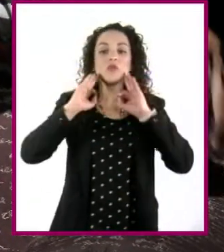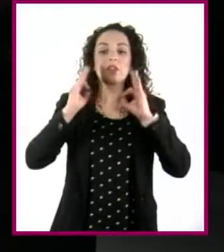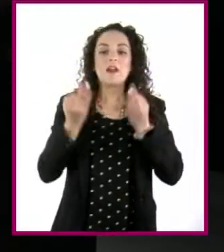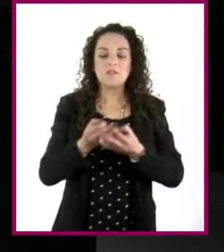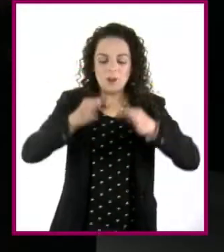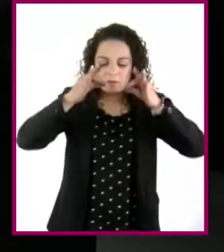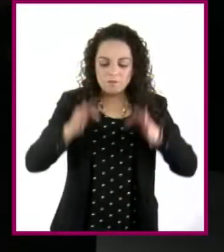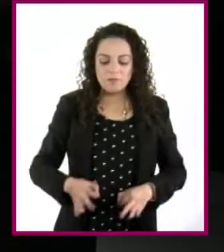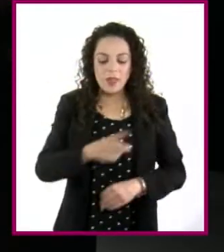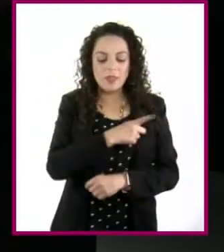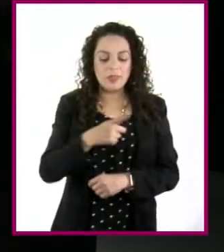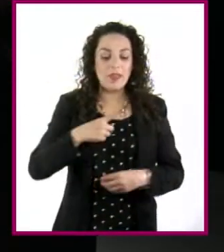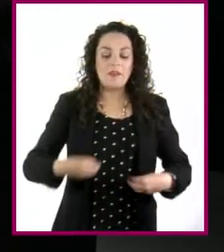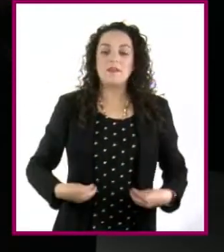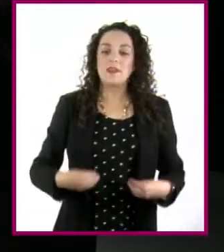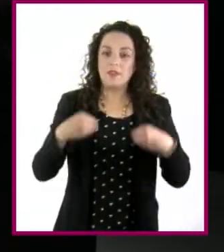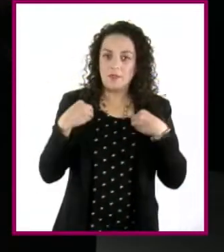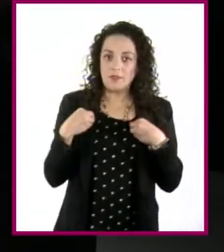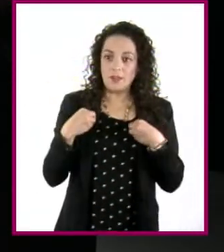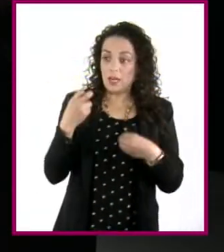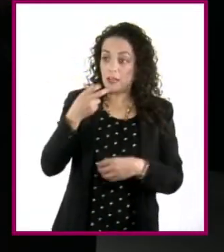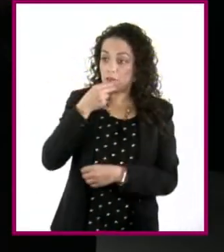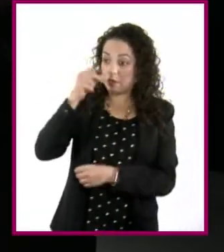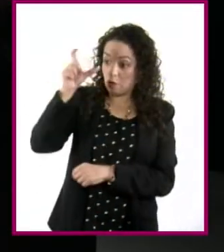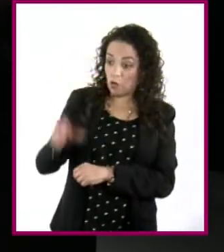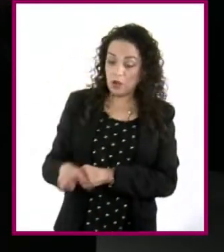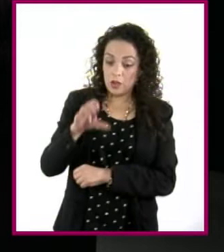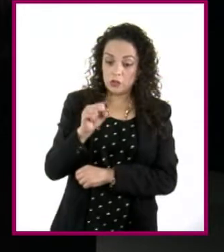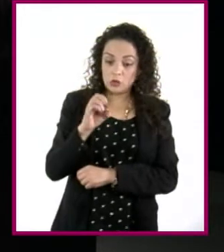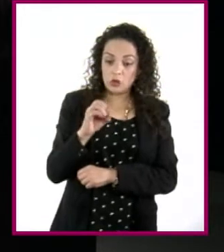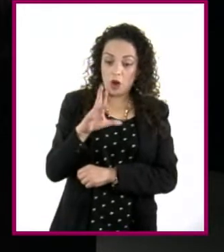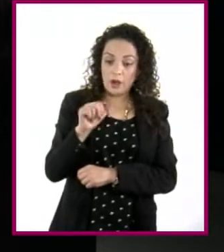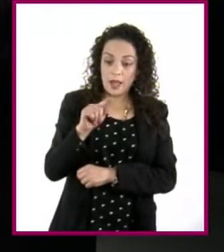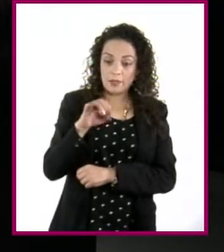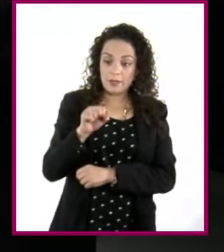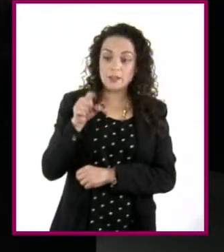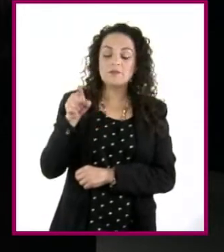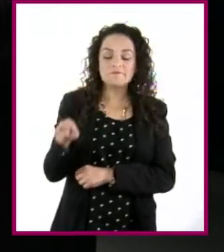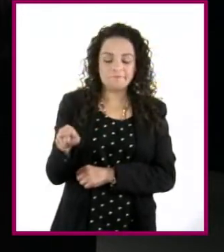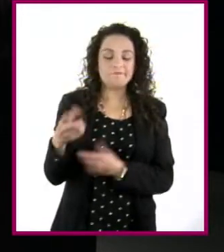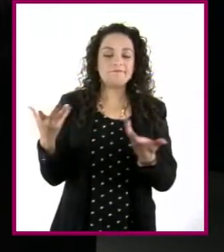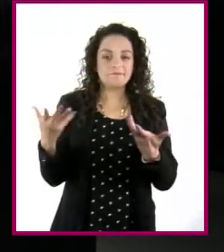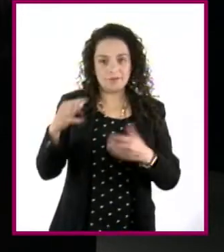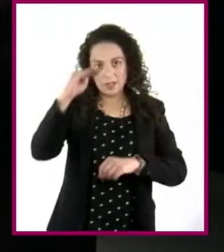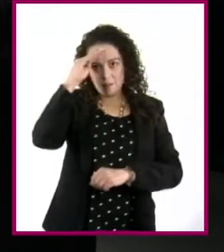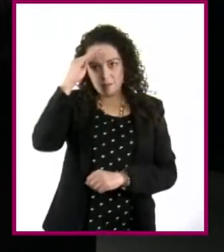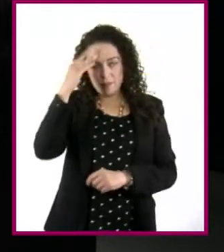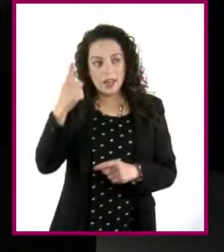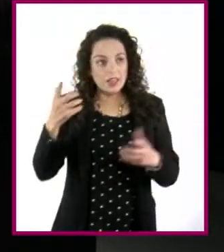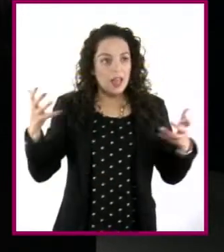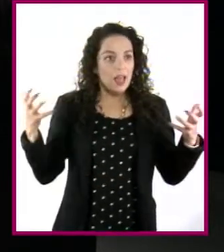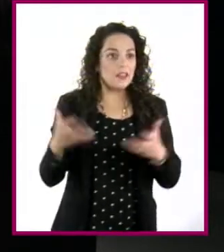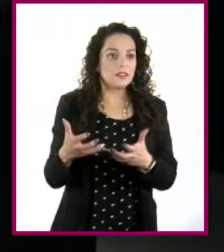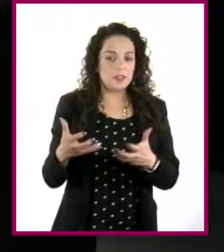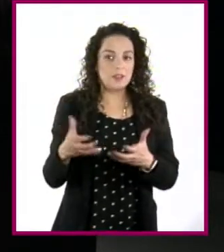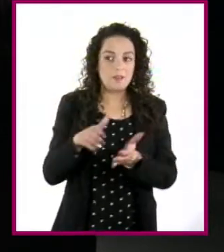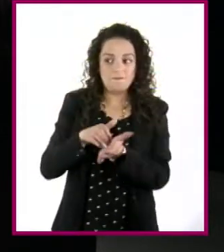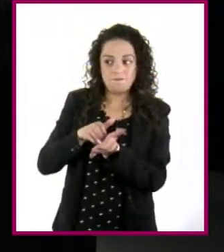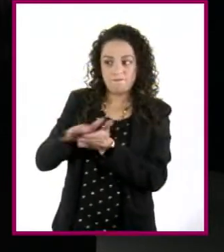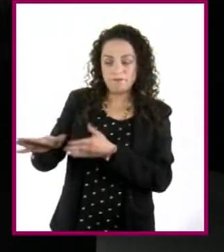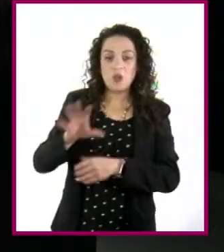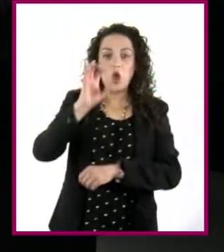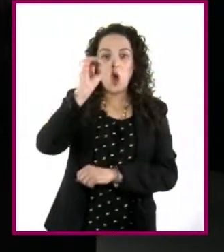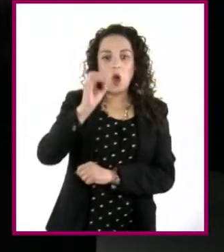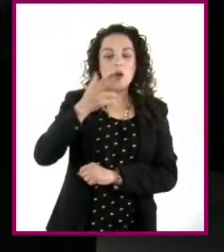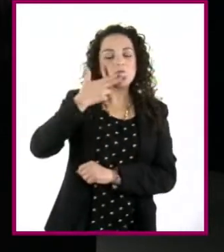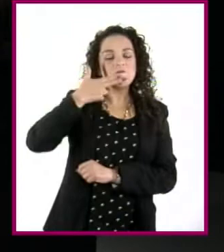vivir. Sócrates fue condenado a elegir entre el destierro o el suicidio bebiendo veneno por incomodar